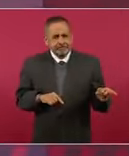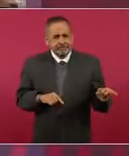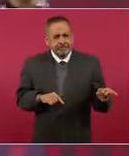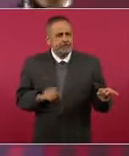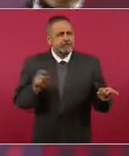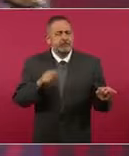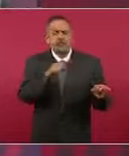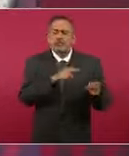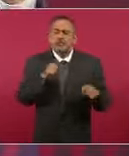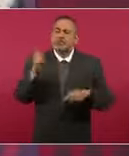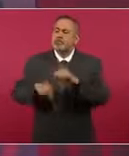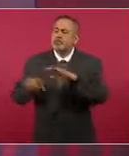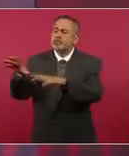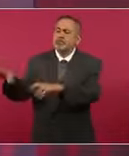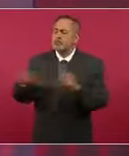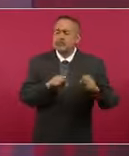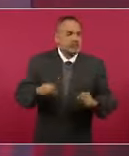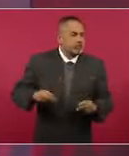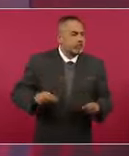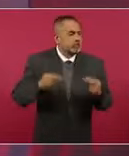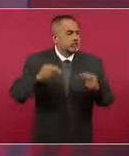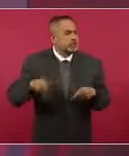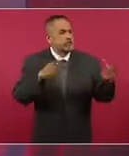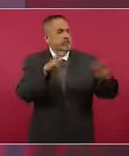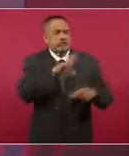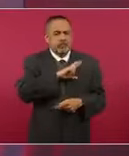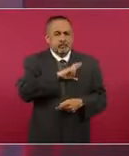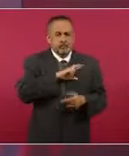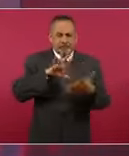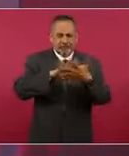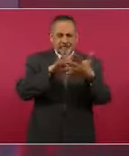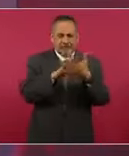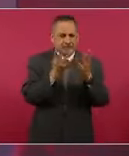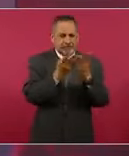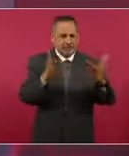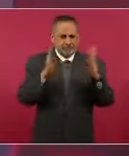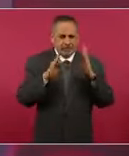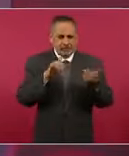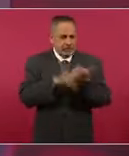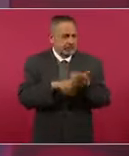cuando privatizaron los reclusorios,